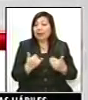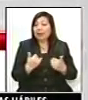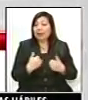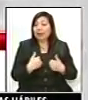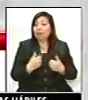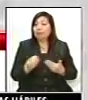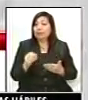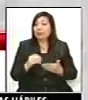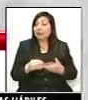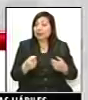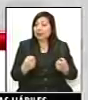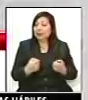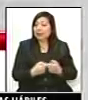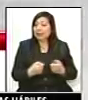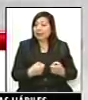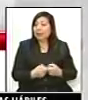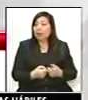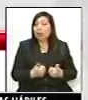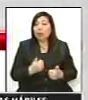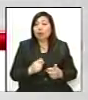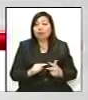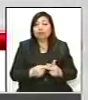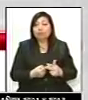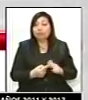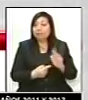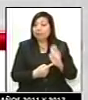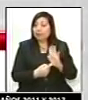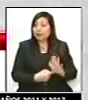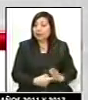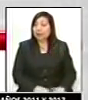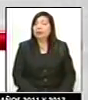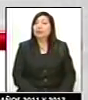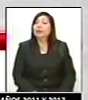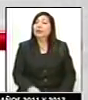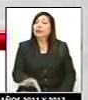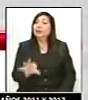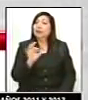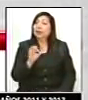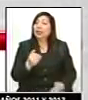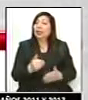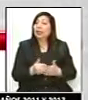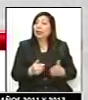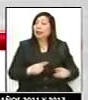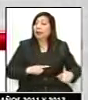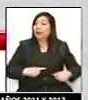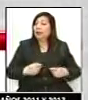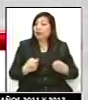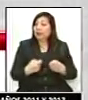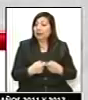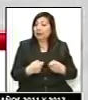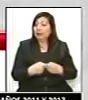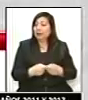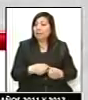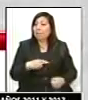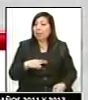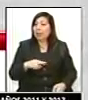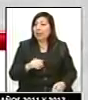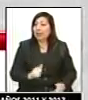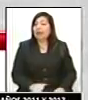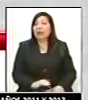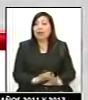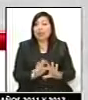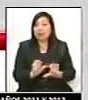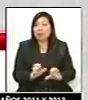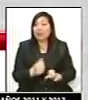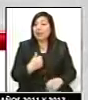una concesión eléctrica, la cual inicia con la presentación de la solicitud ante la Dirección de Electricidad del MINEM, la evaluación